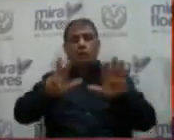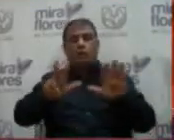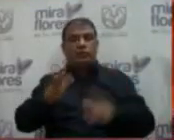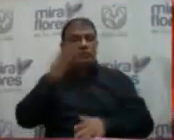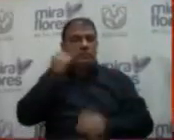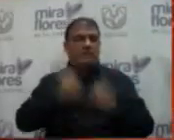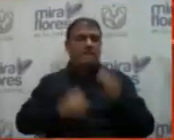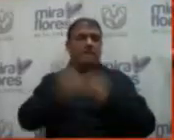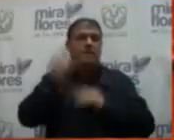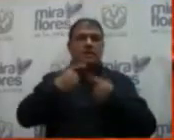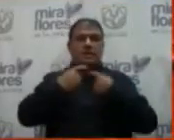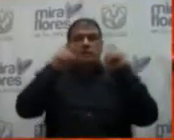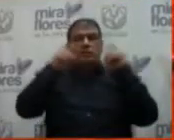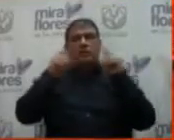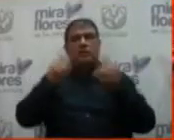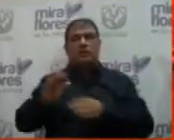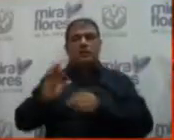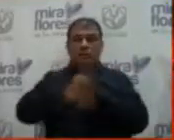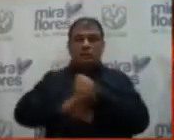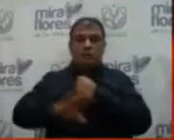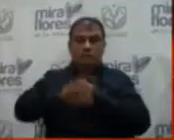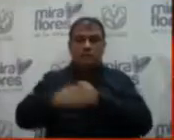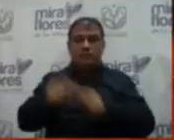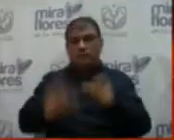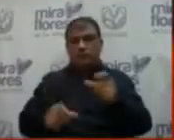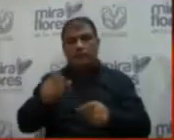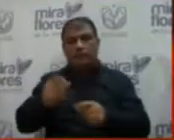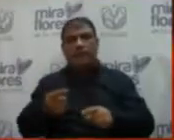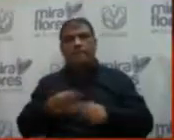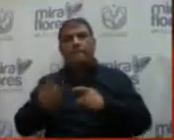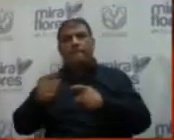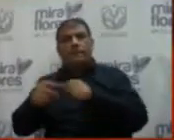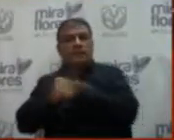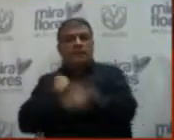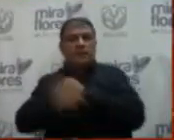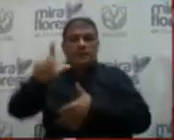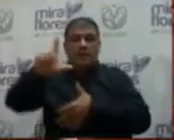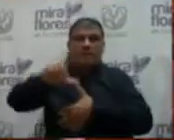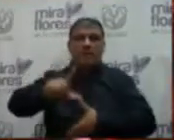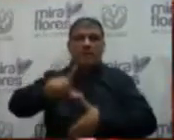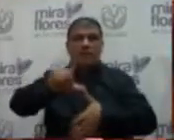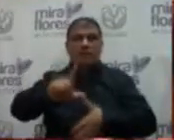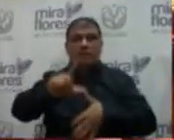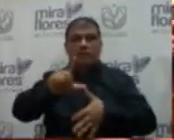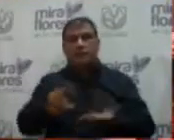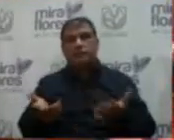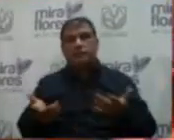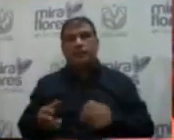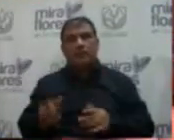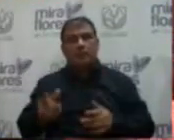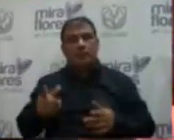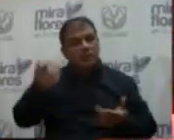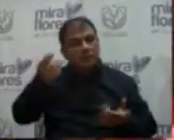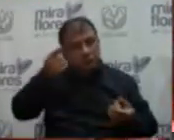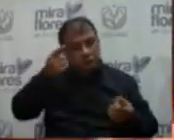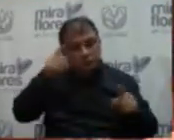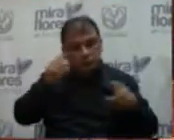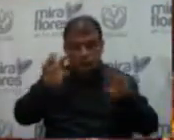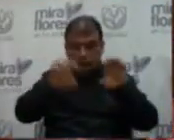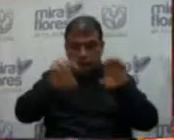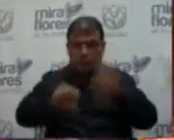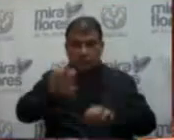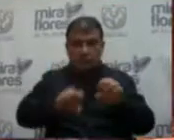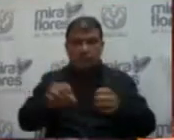más exitosas en seguridad ciudadana en países de América Latina, de acuerdo con un estudio realizado por el